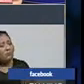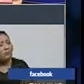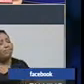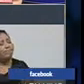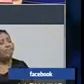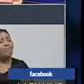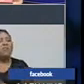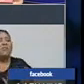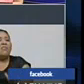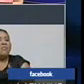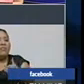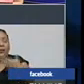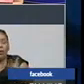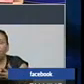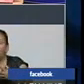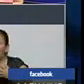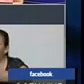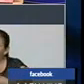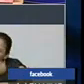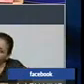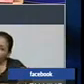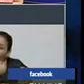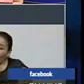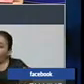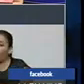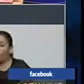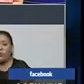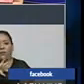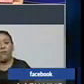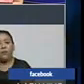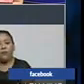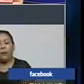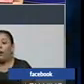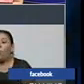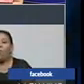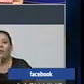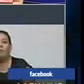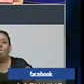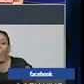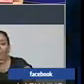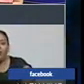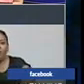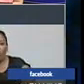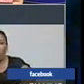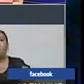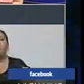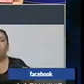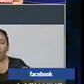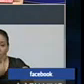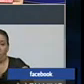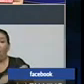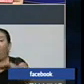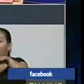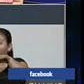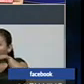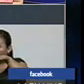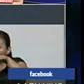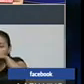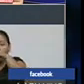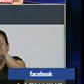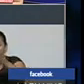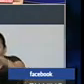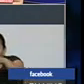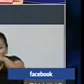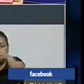Salvador. Una tragedia que llenó de luto no solo a las familias de las 32 víctimas, las personas que perecieron en ese lugar, sino